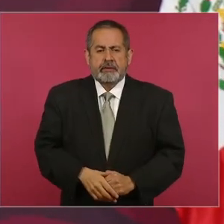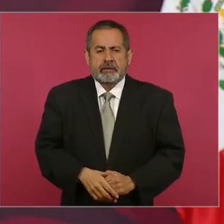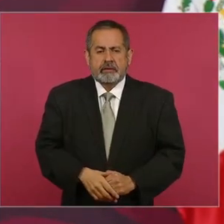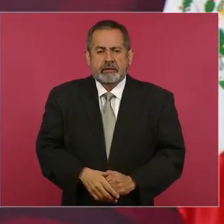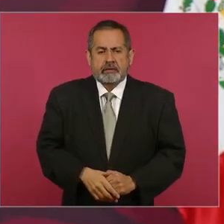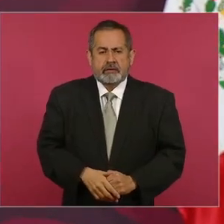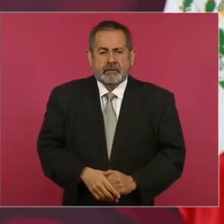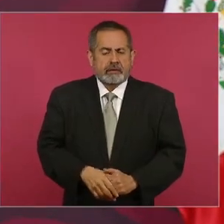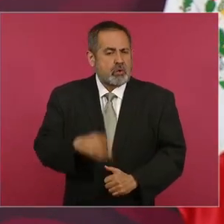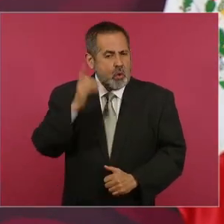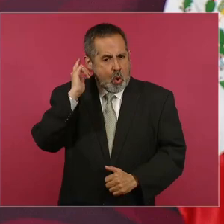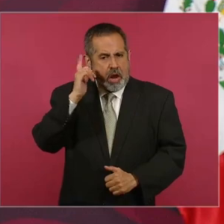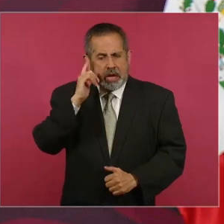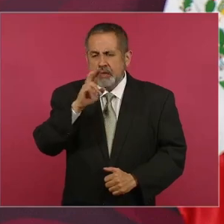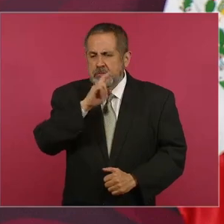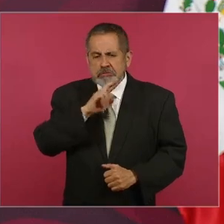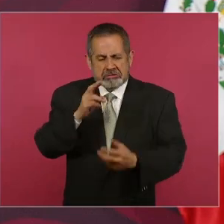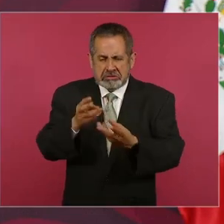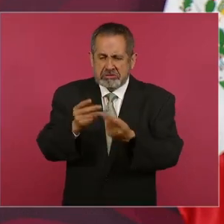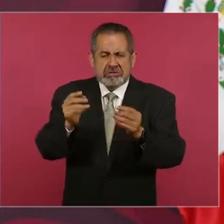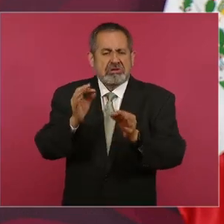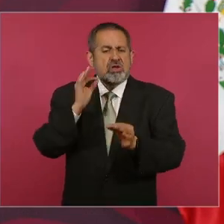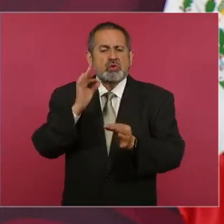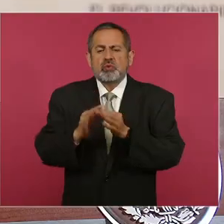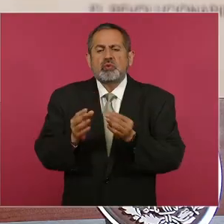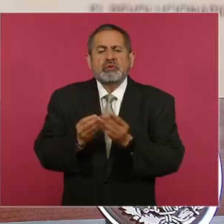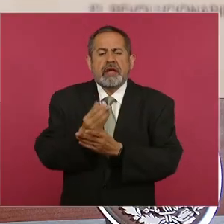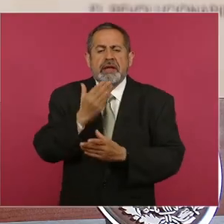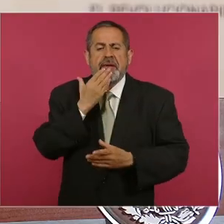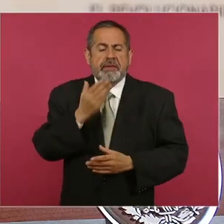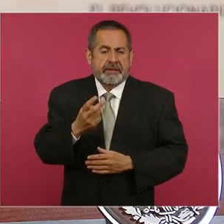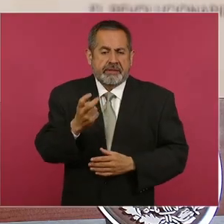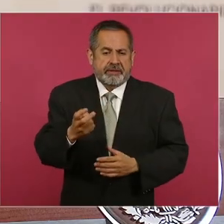Ojalá y se resuelva bien.